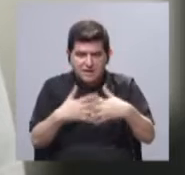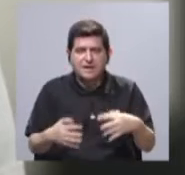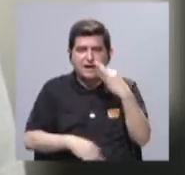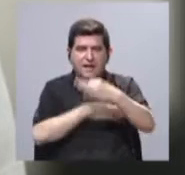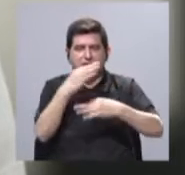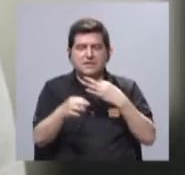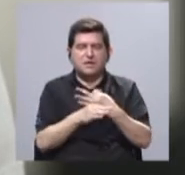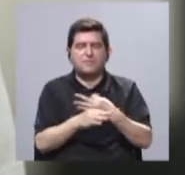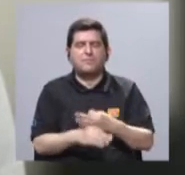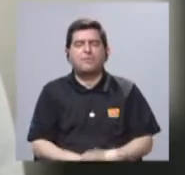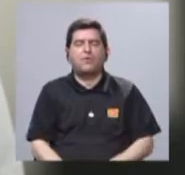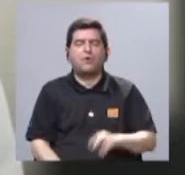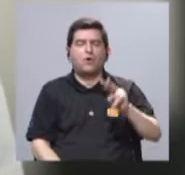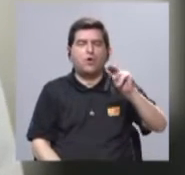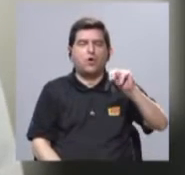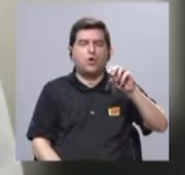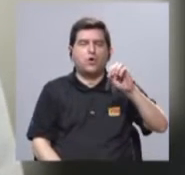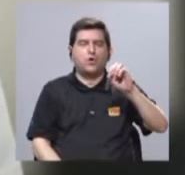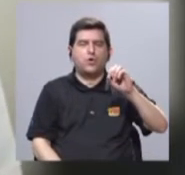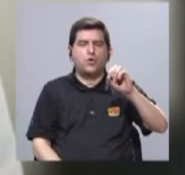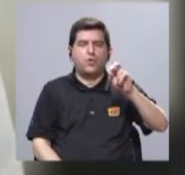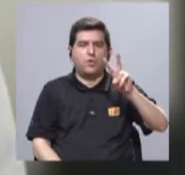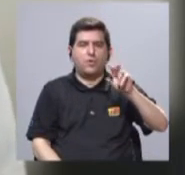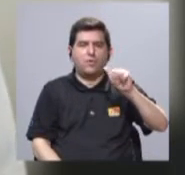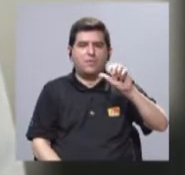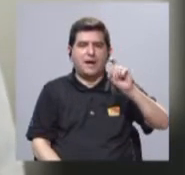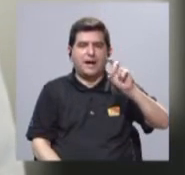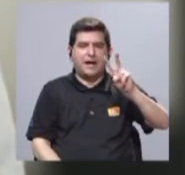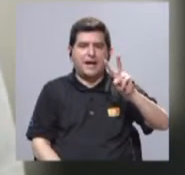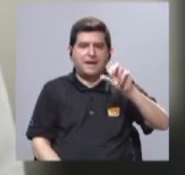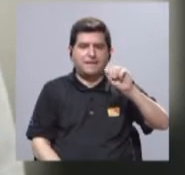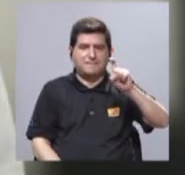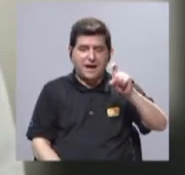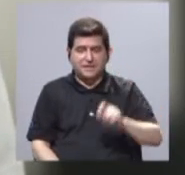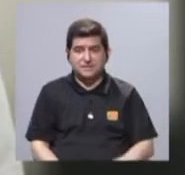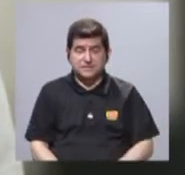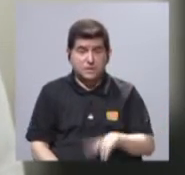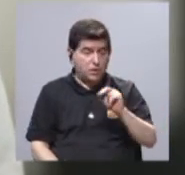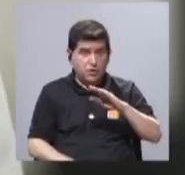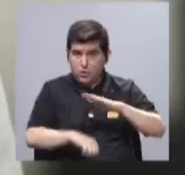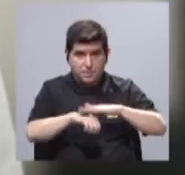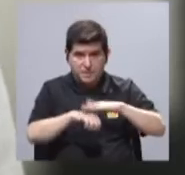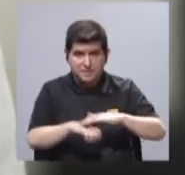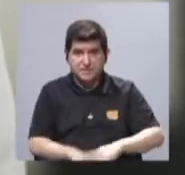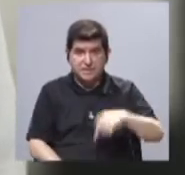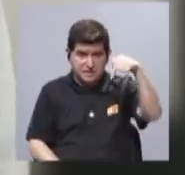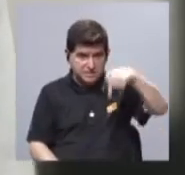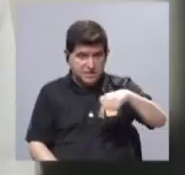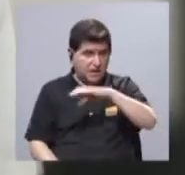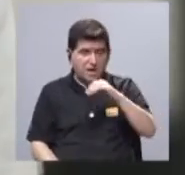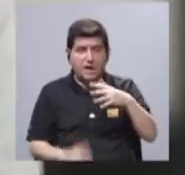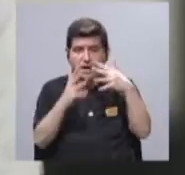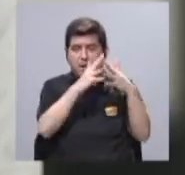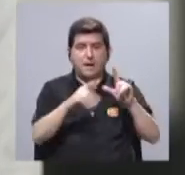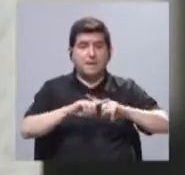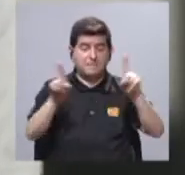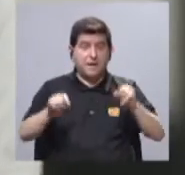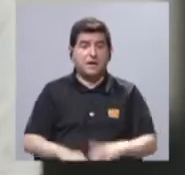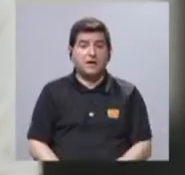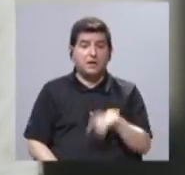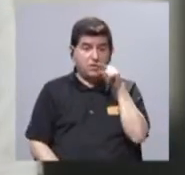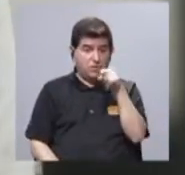tienen 10 años de investigación detrás igual que las vacas de proteína recombinante recombinantes tipo novavax que aún no se ha